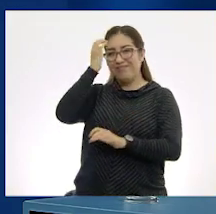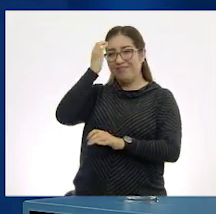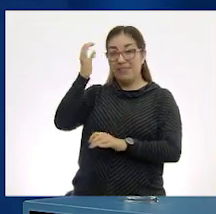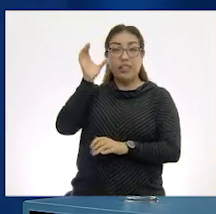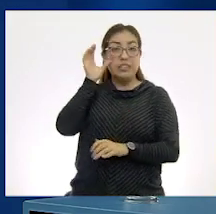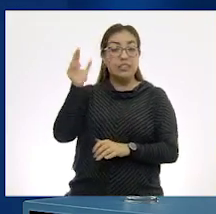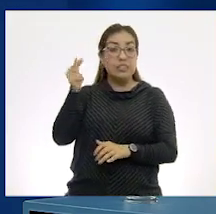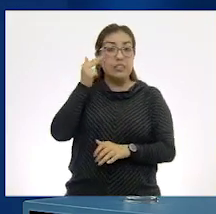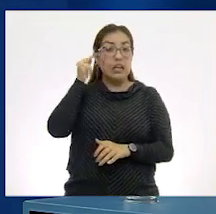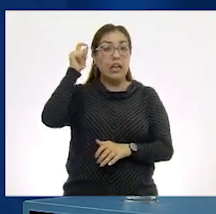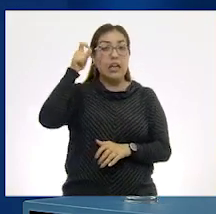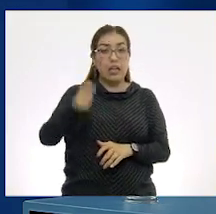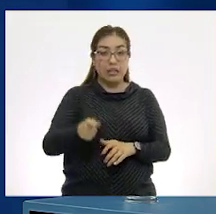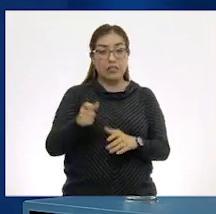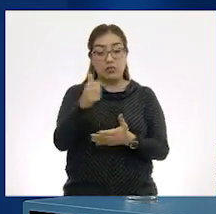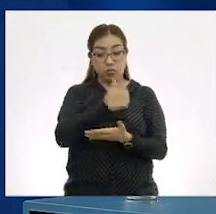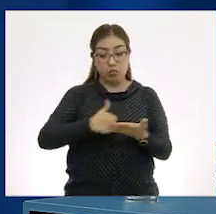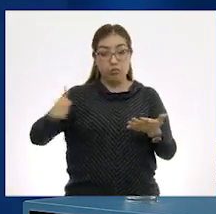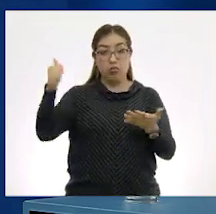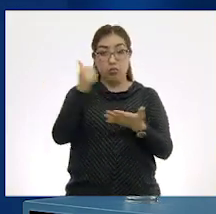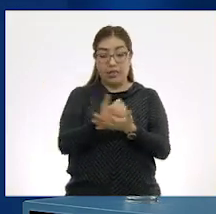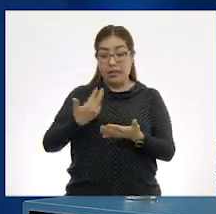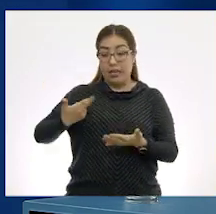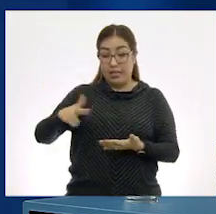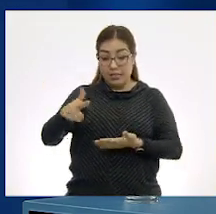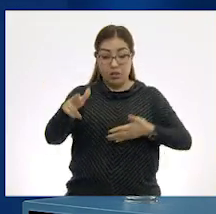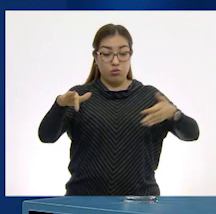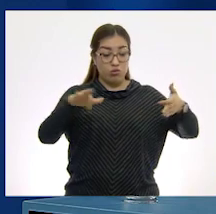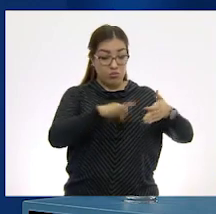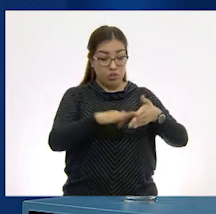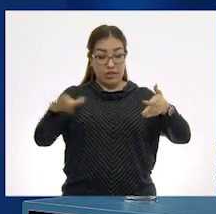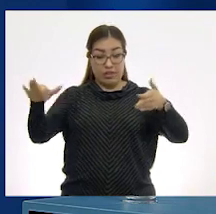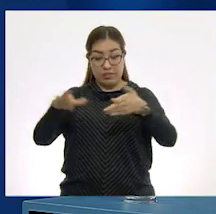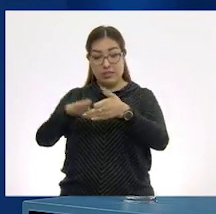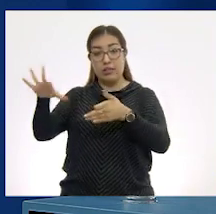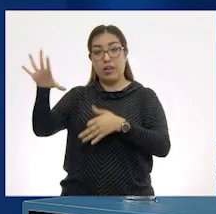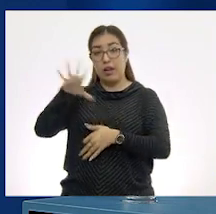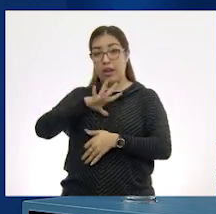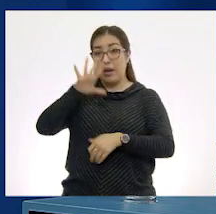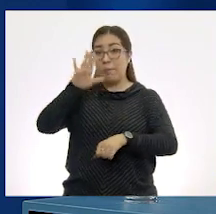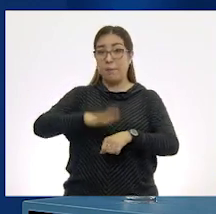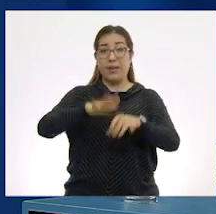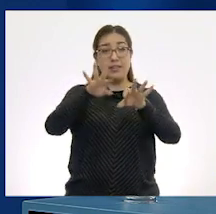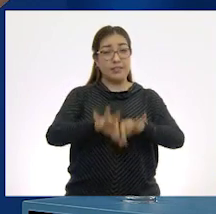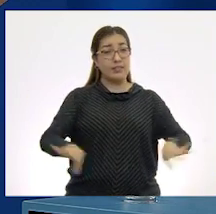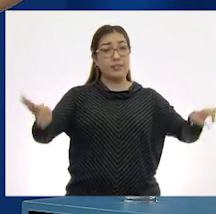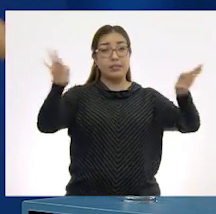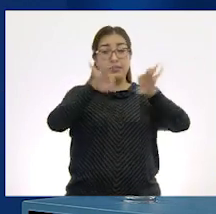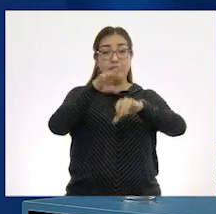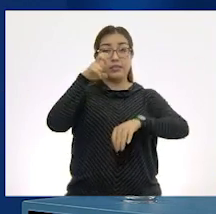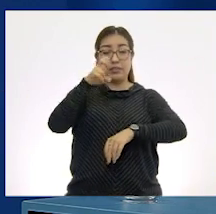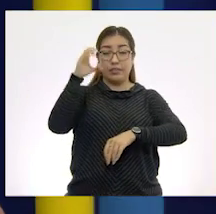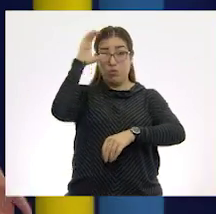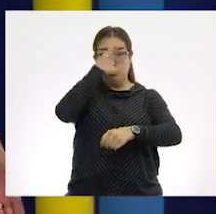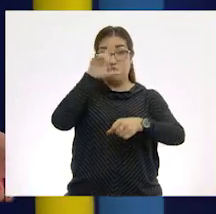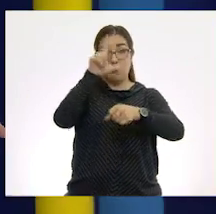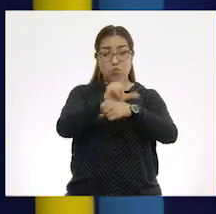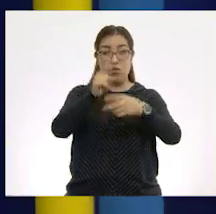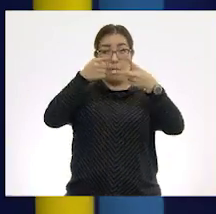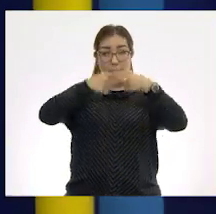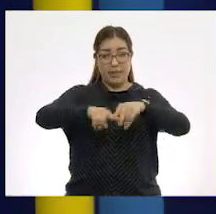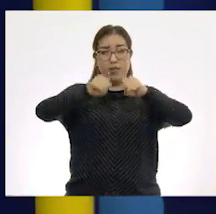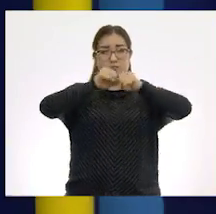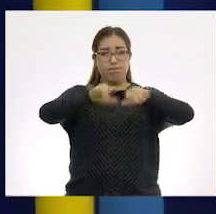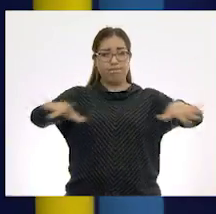civilización que se asentó cerca de varios ríos y que se convirtió en una de las cunas de las grandes civilizaciones.